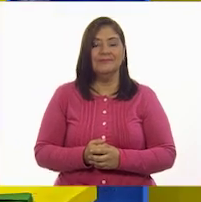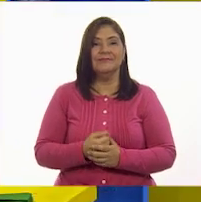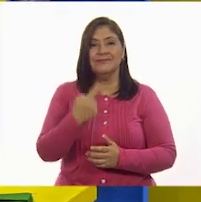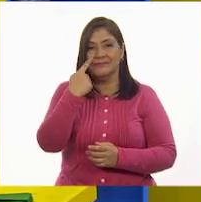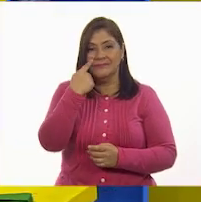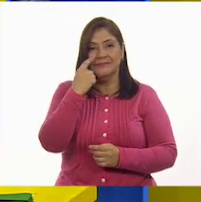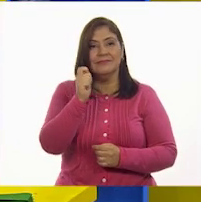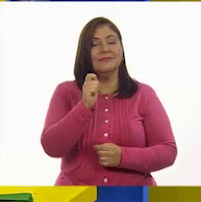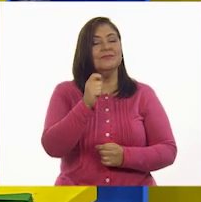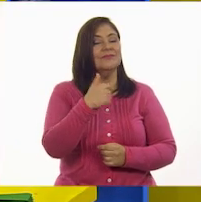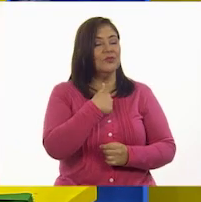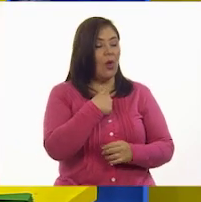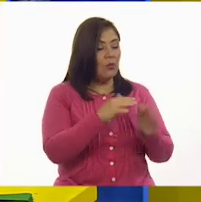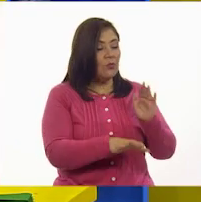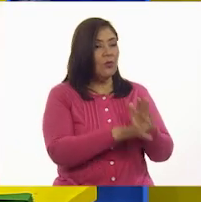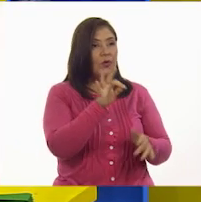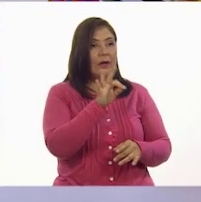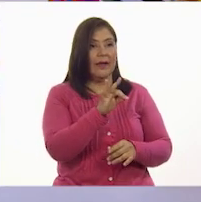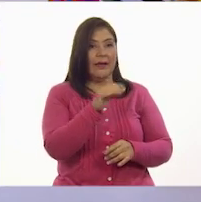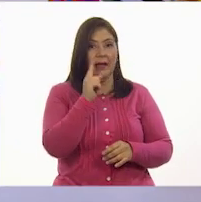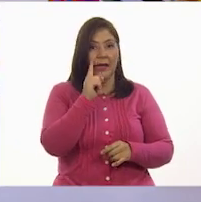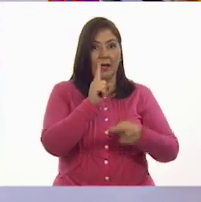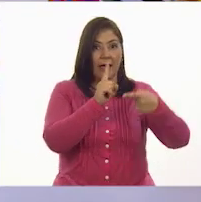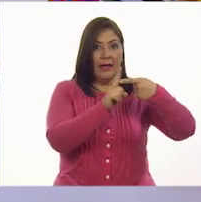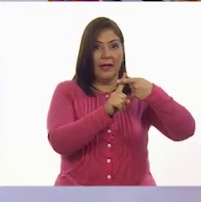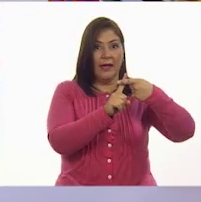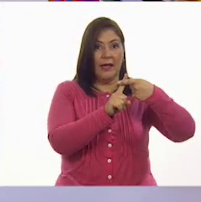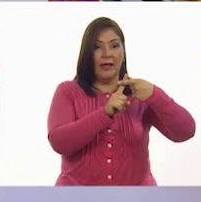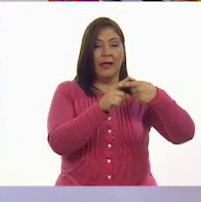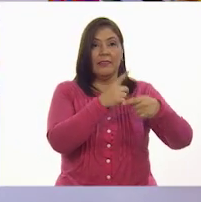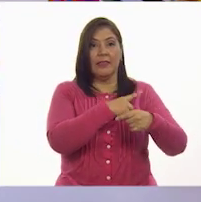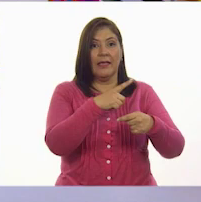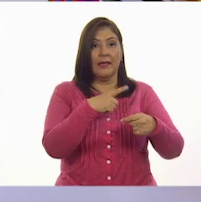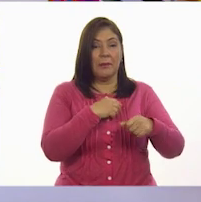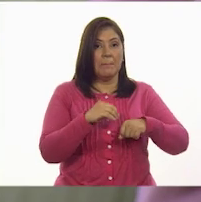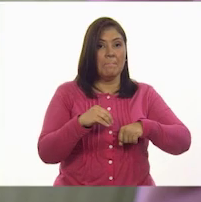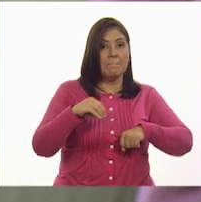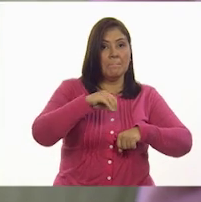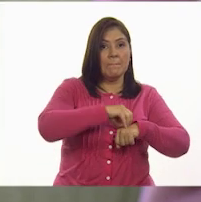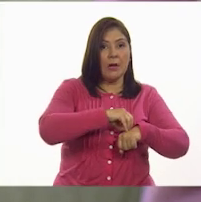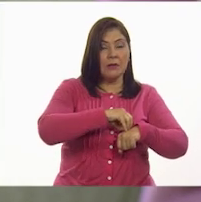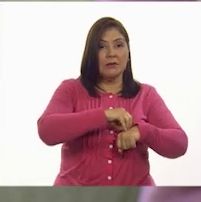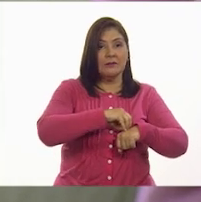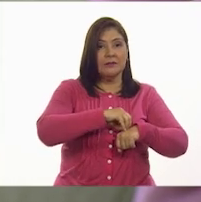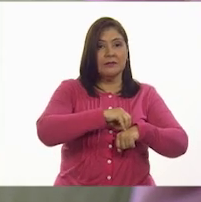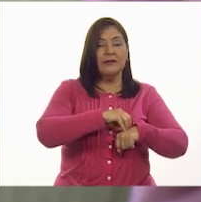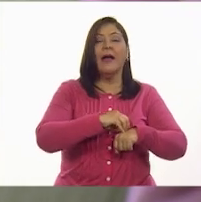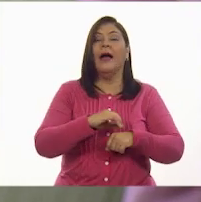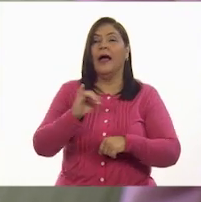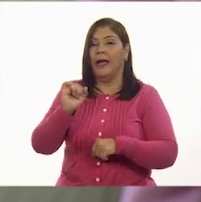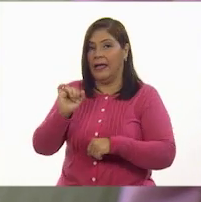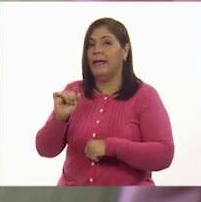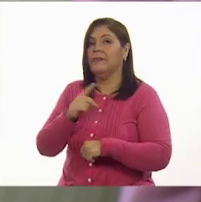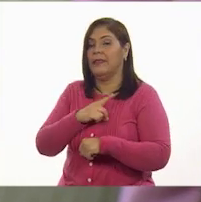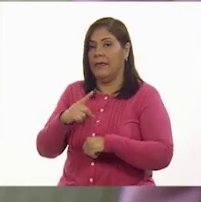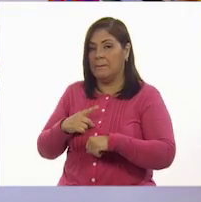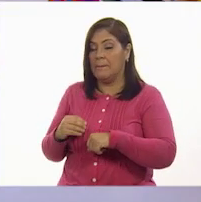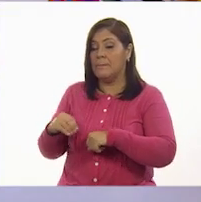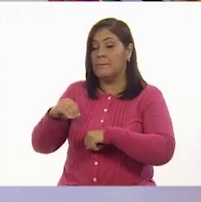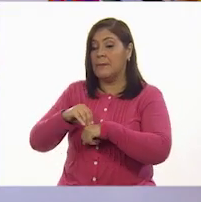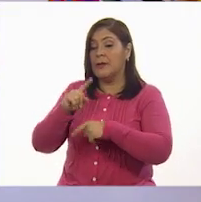voy a sacar esta. ¿Hay que agregar? Hay que agregar. Entonces, vamos a sumar